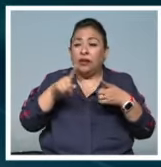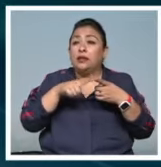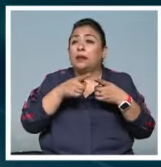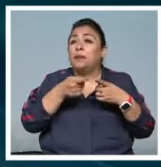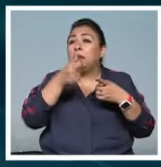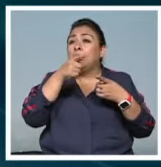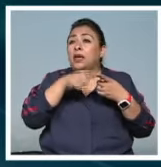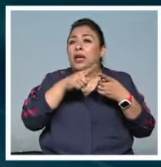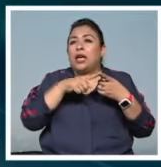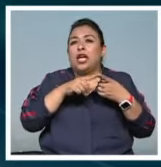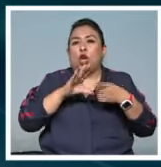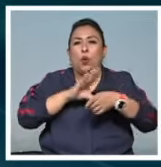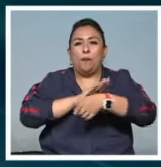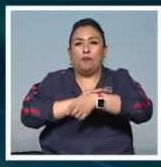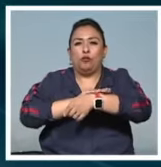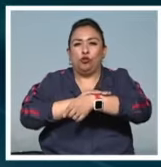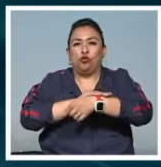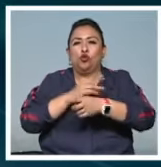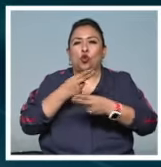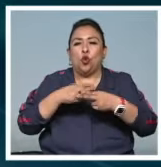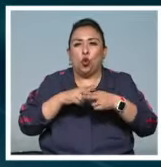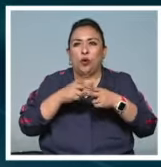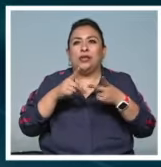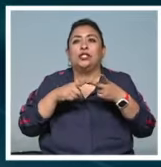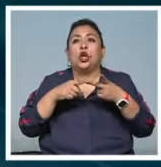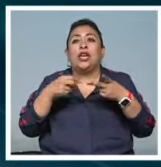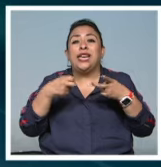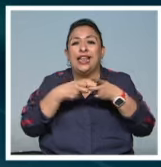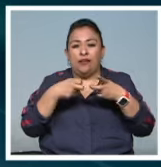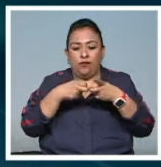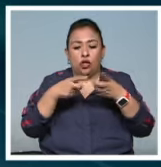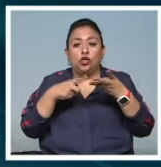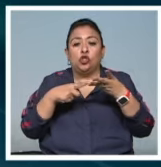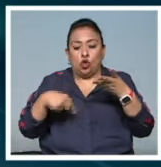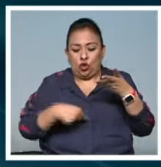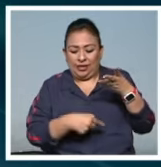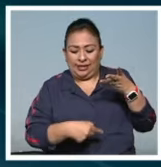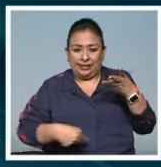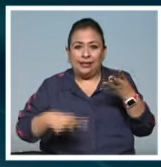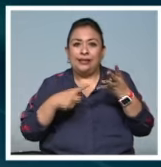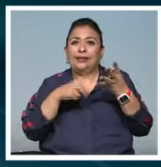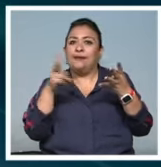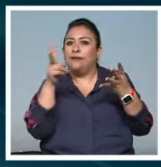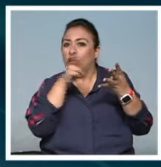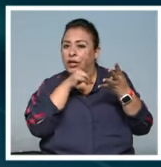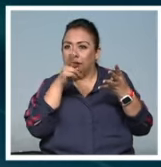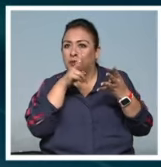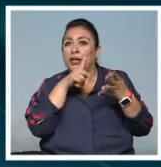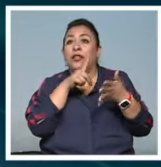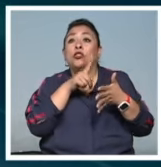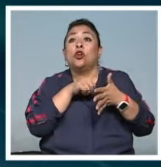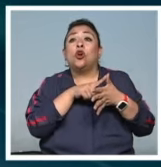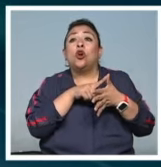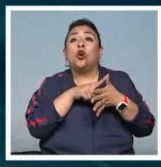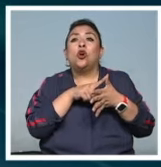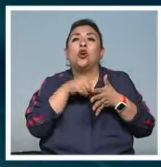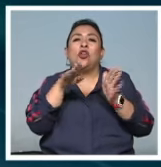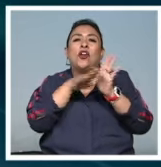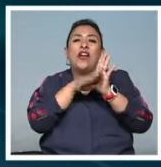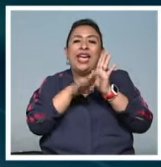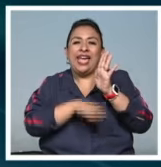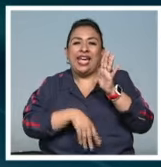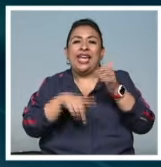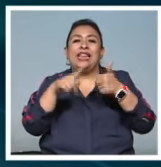sistema musculoesquelético, el sistema nervioso, el sistema digestivo, el sistema respiratorio, el sistema genitourinario, el